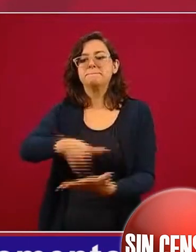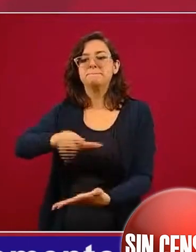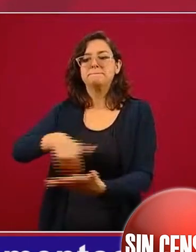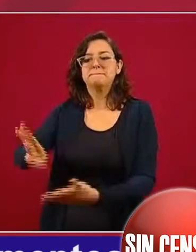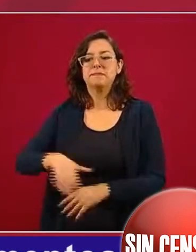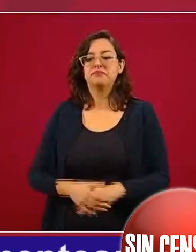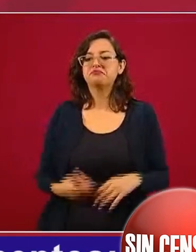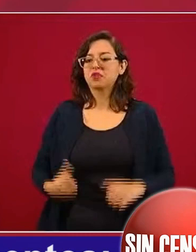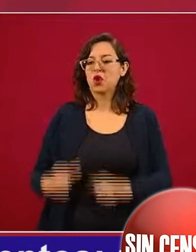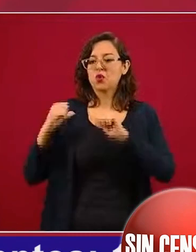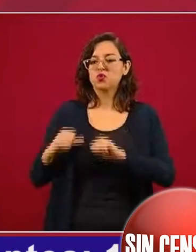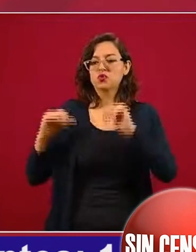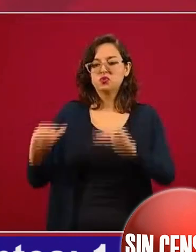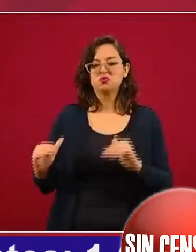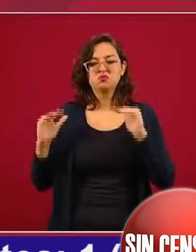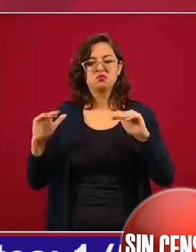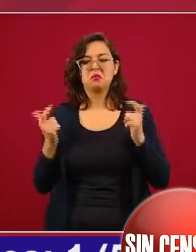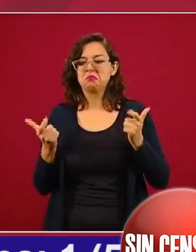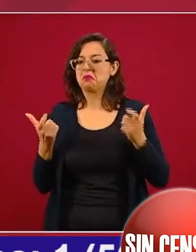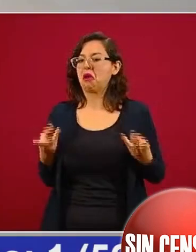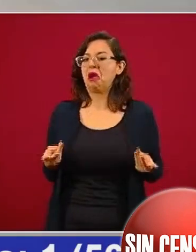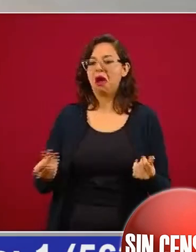Arriba seguían los excesos,